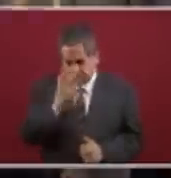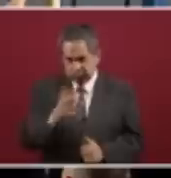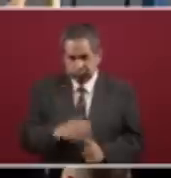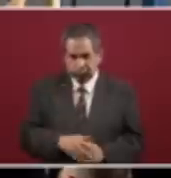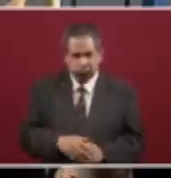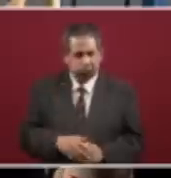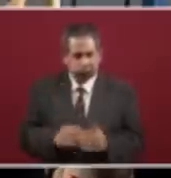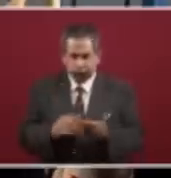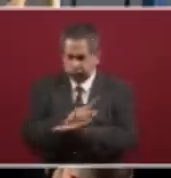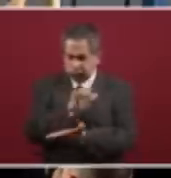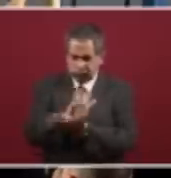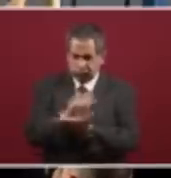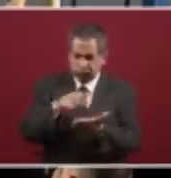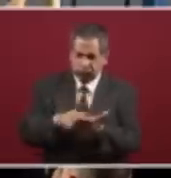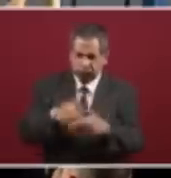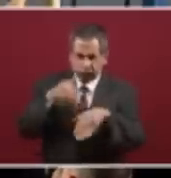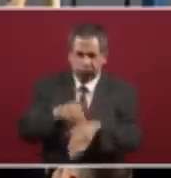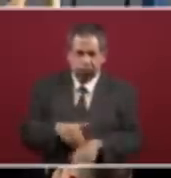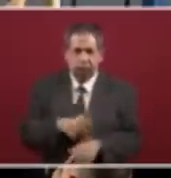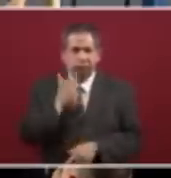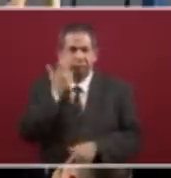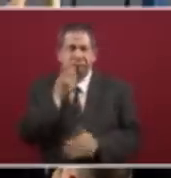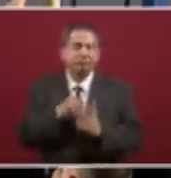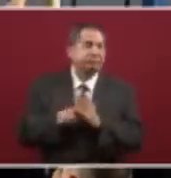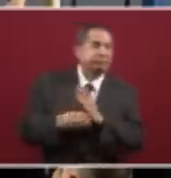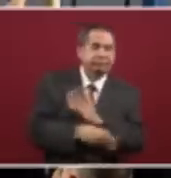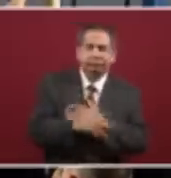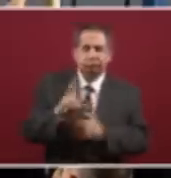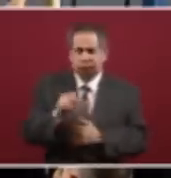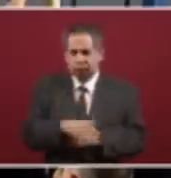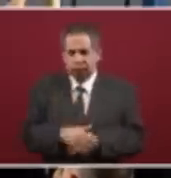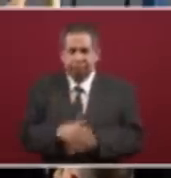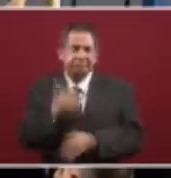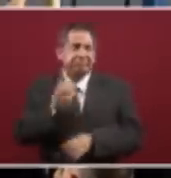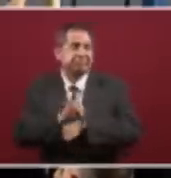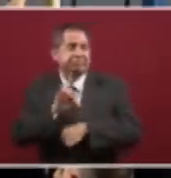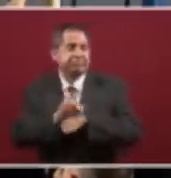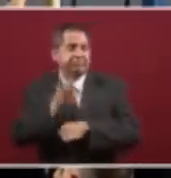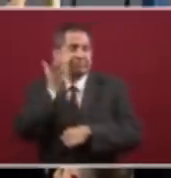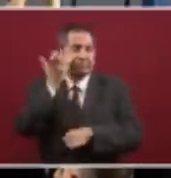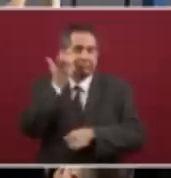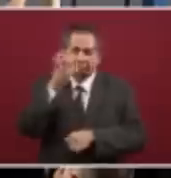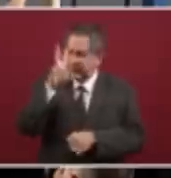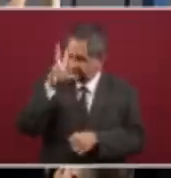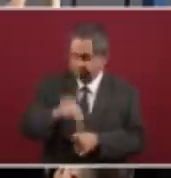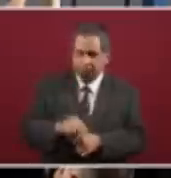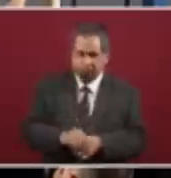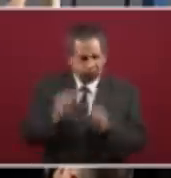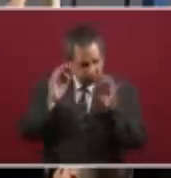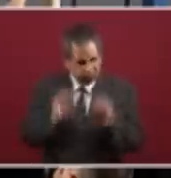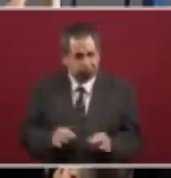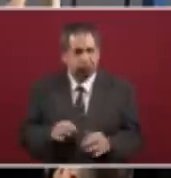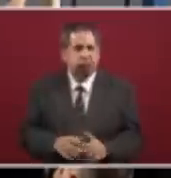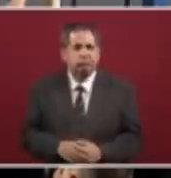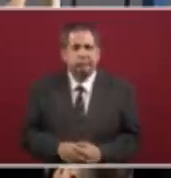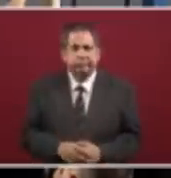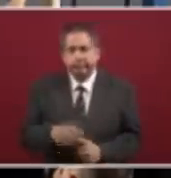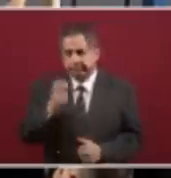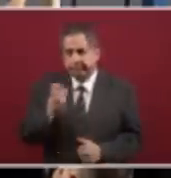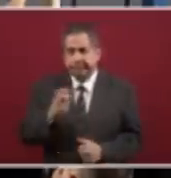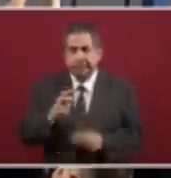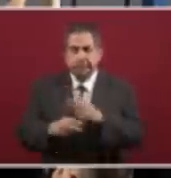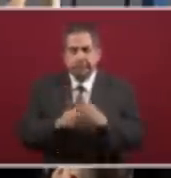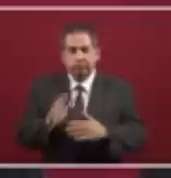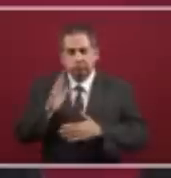estado de derecho no estado de chueco no hay simulación entonces eso es lo que